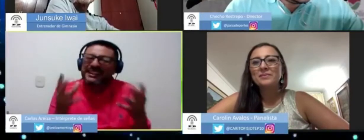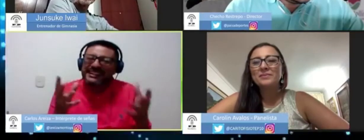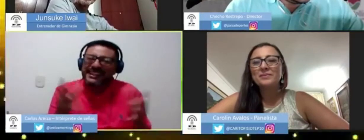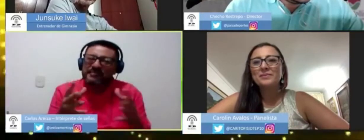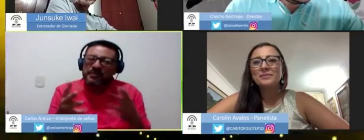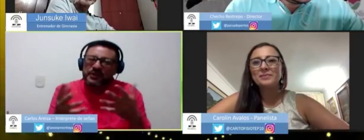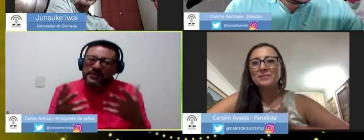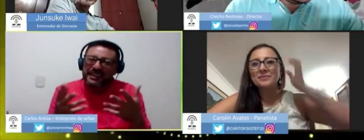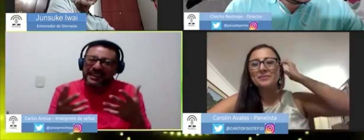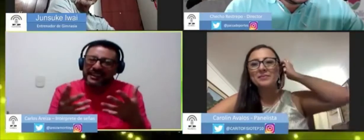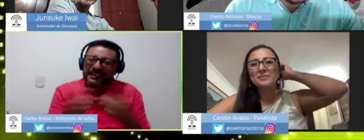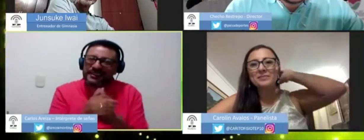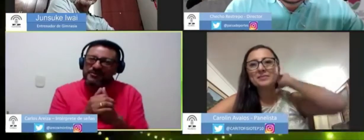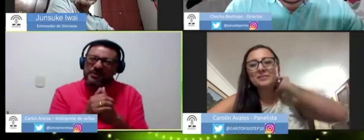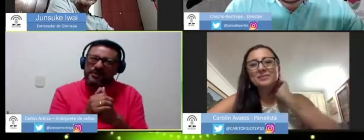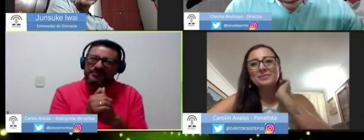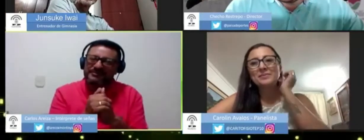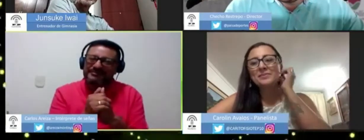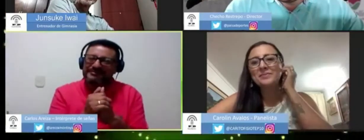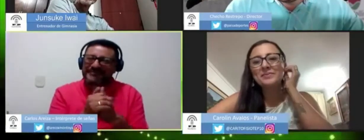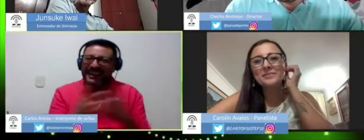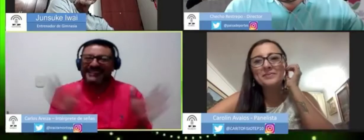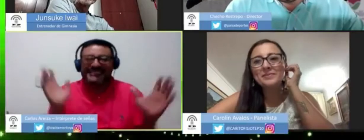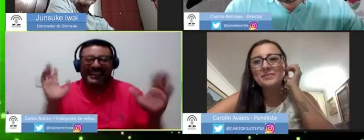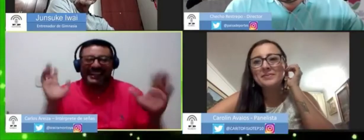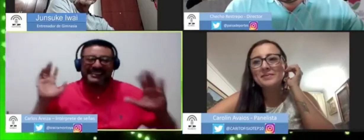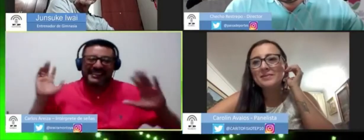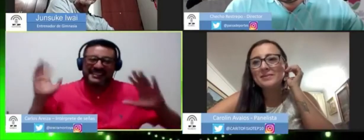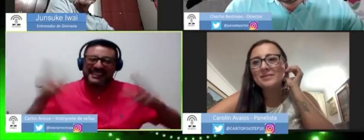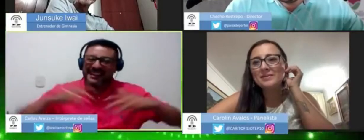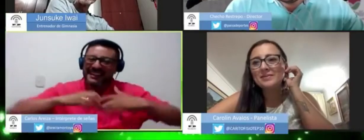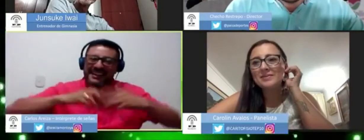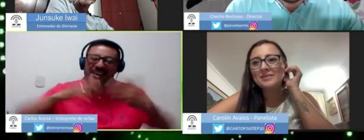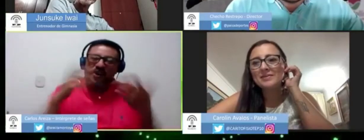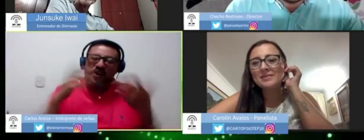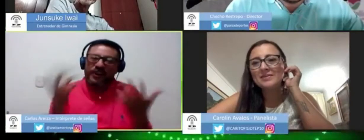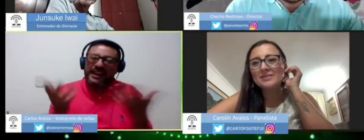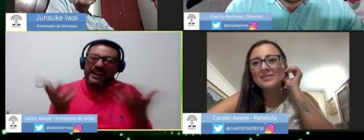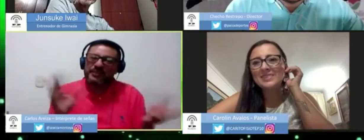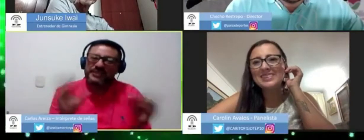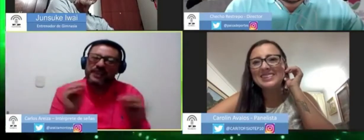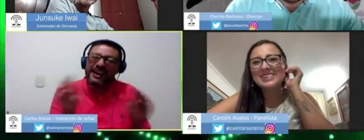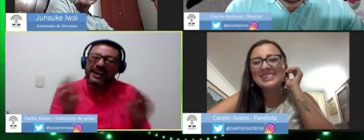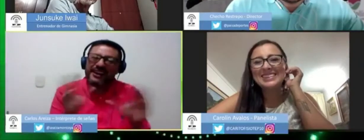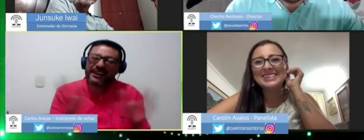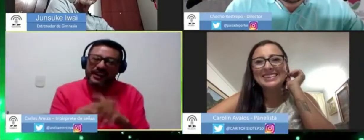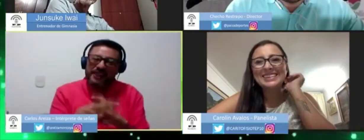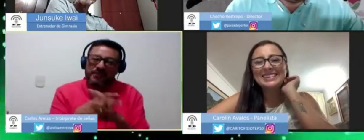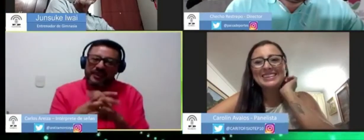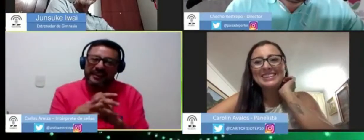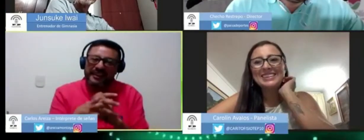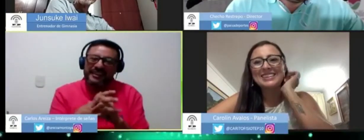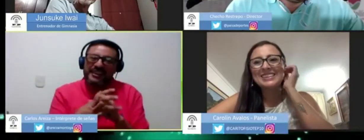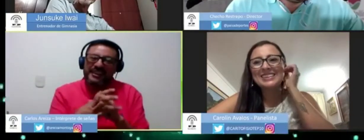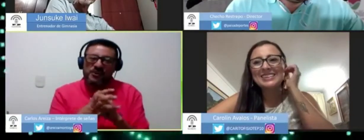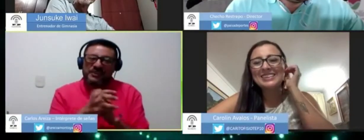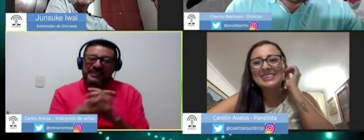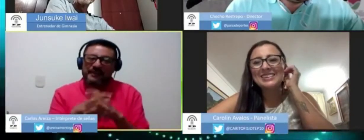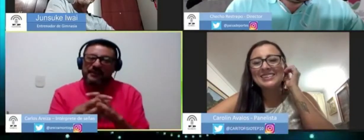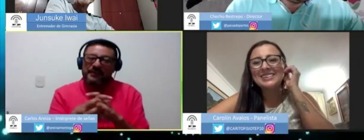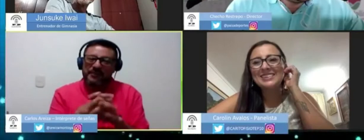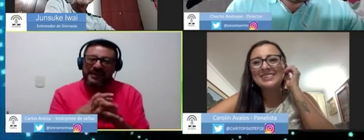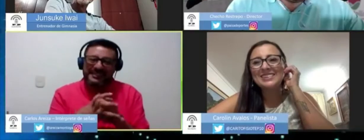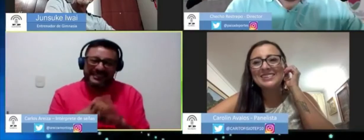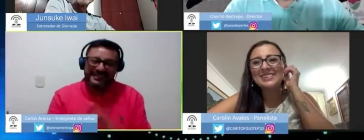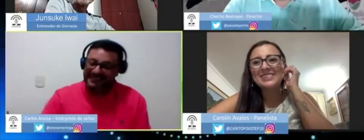más le produce como a esta gente tan charra? ¿O que le produce alguna incomodidad con nuestra